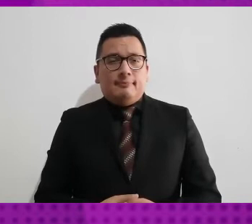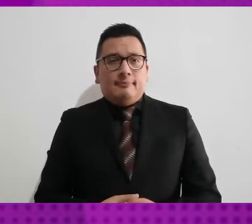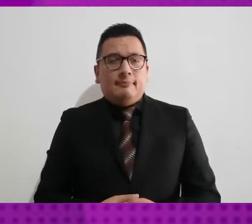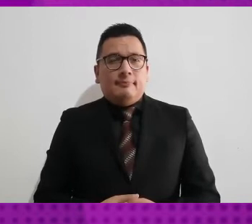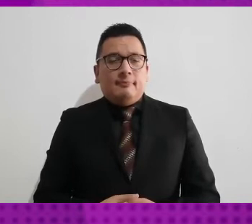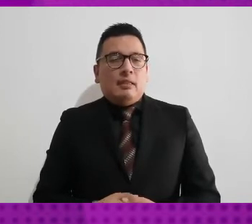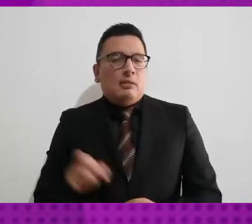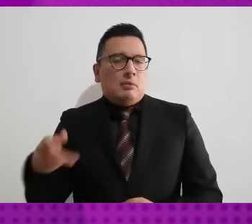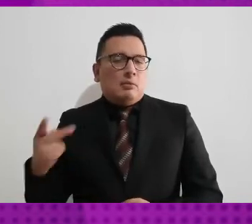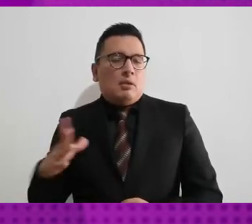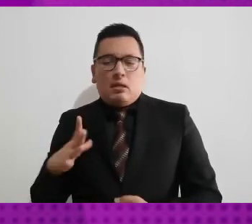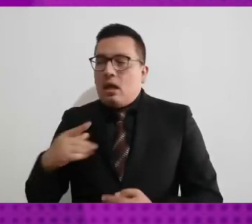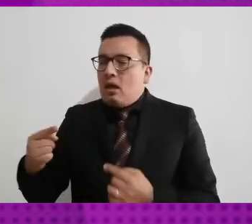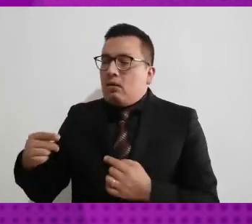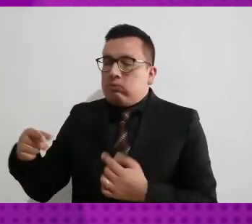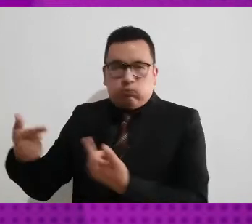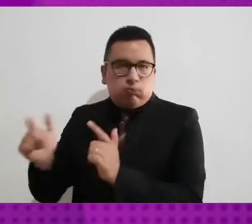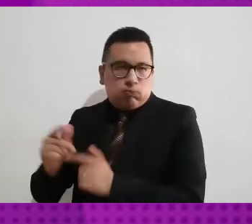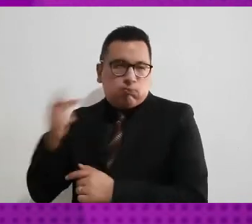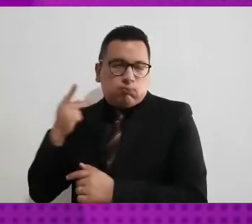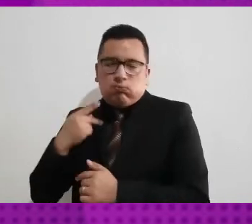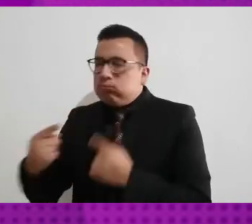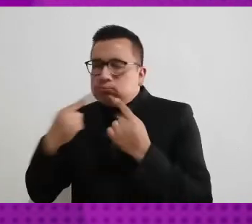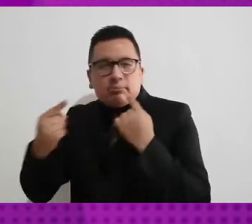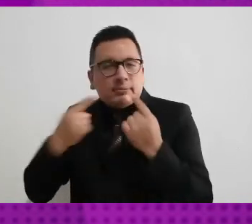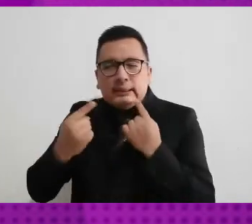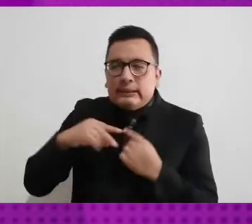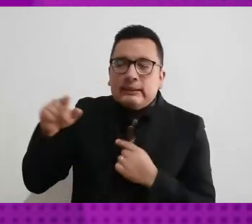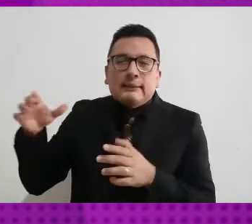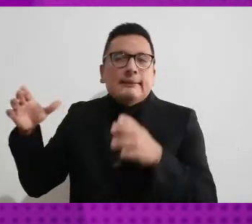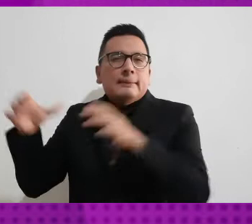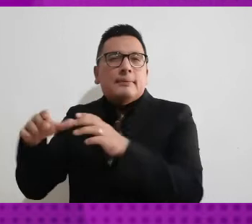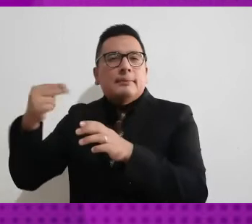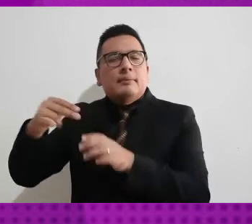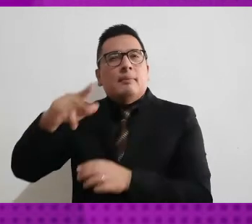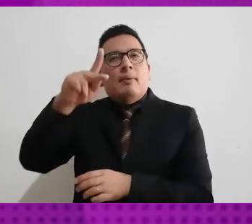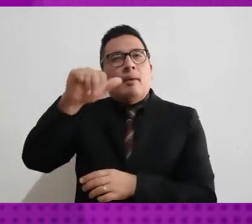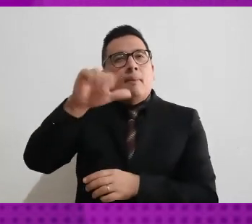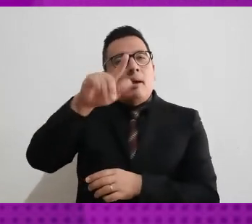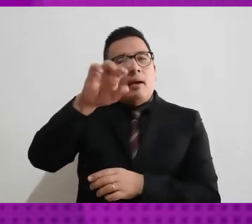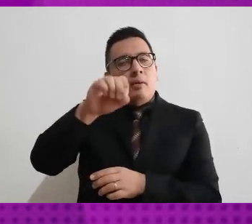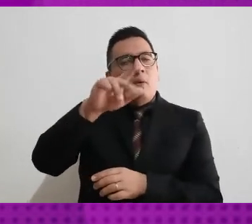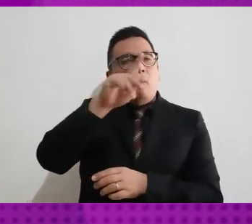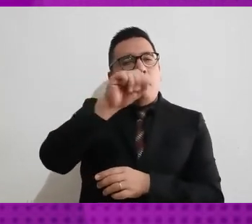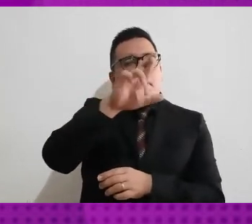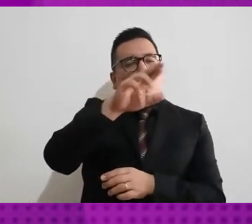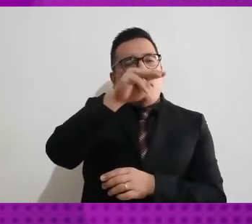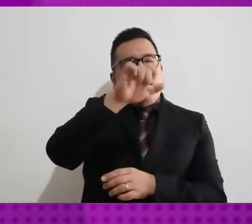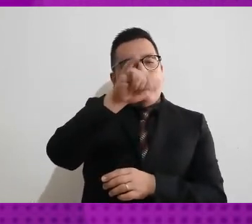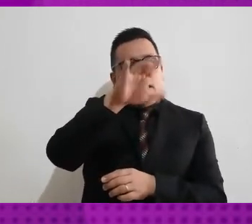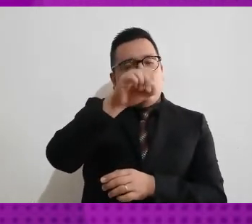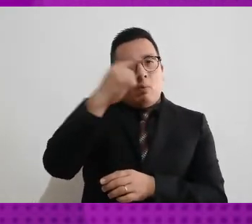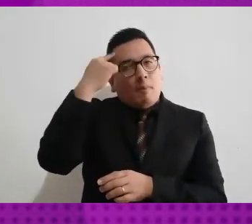en el famoso Pacto por México que se nacionalizara completamente la organización de comicios en este